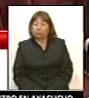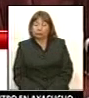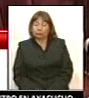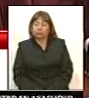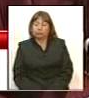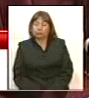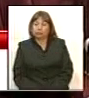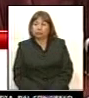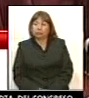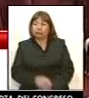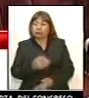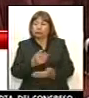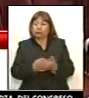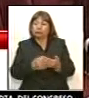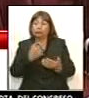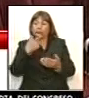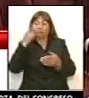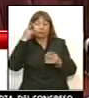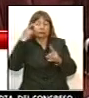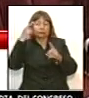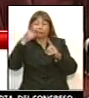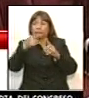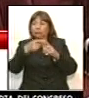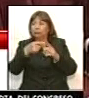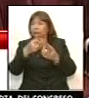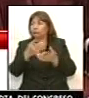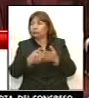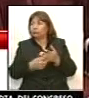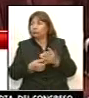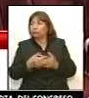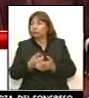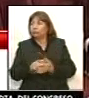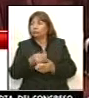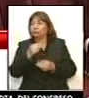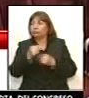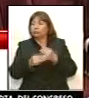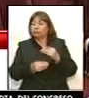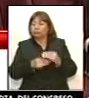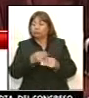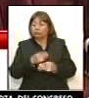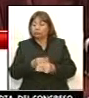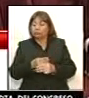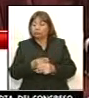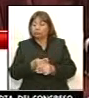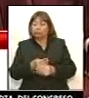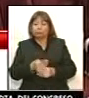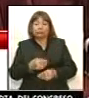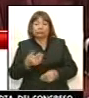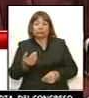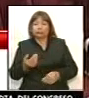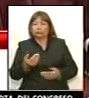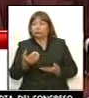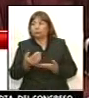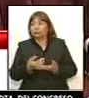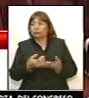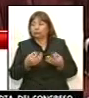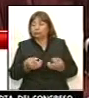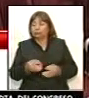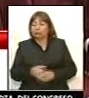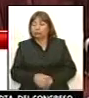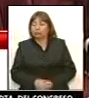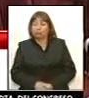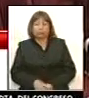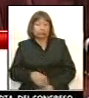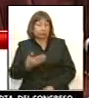que la finalidad de este pacto mundial de para la migración seguro, ordenada y regular, que